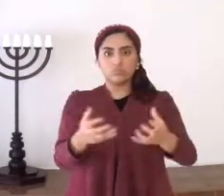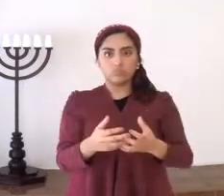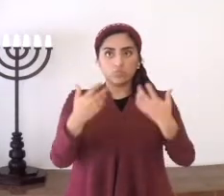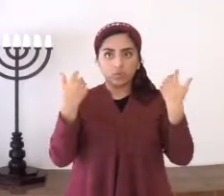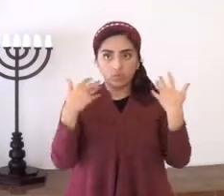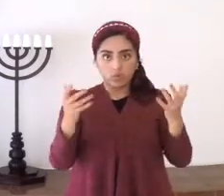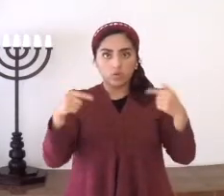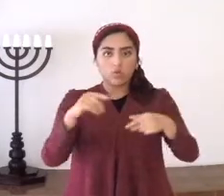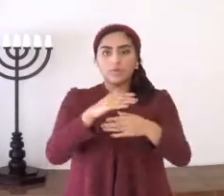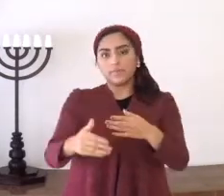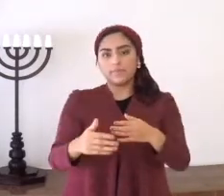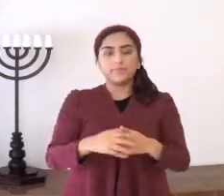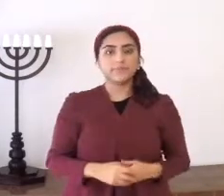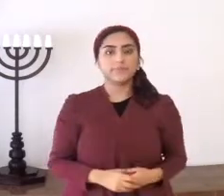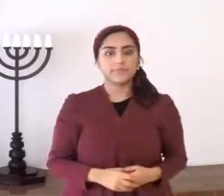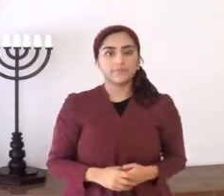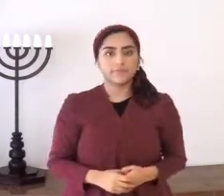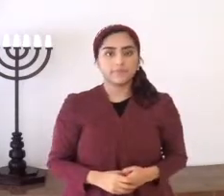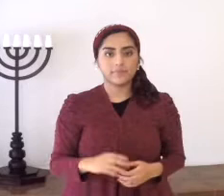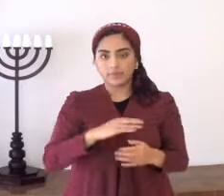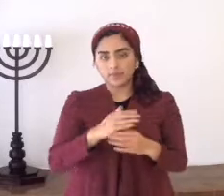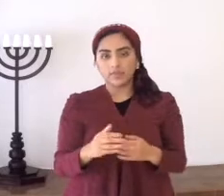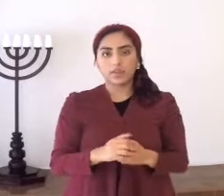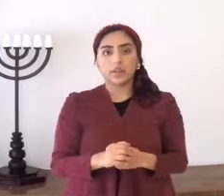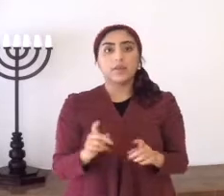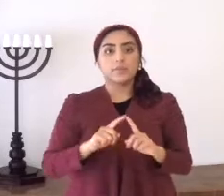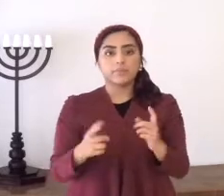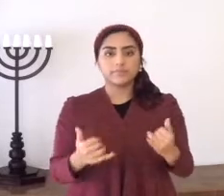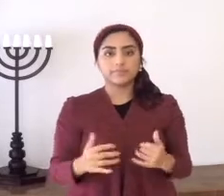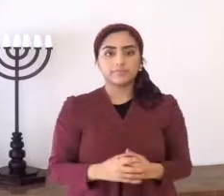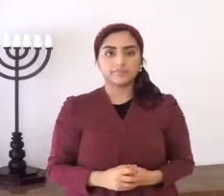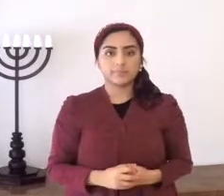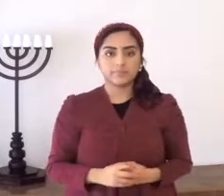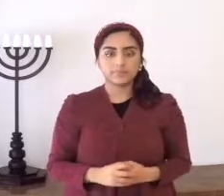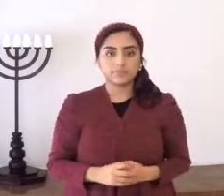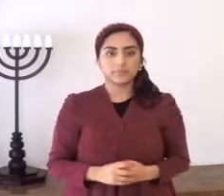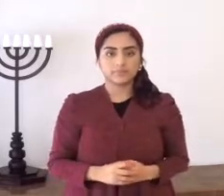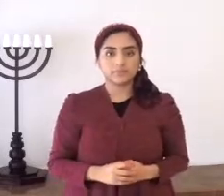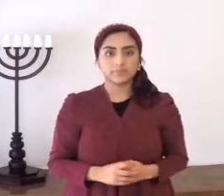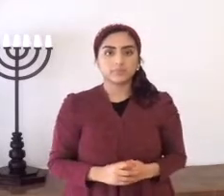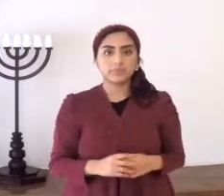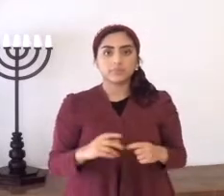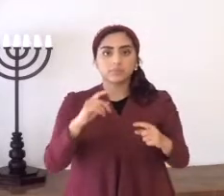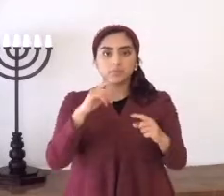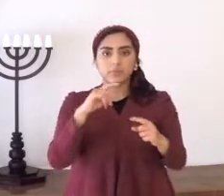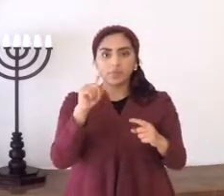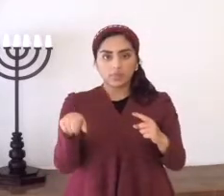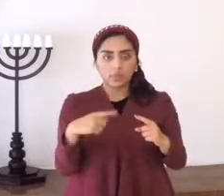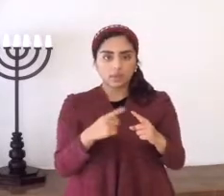del mundo. Así es, y después vendría eso, el fin del mundo. Ahora,